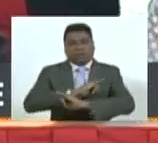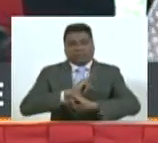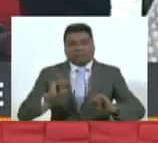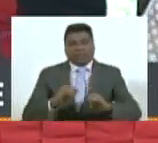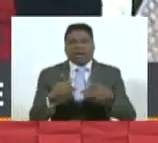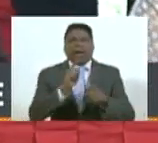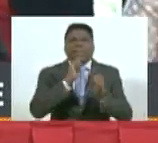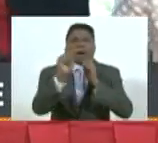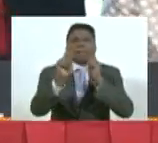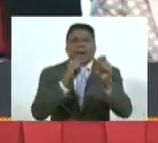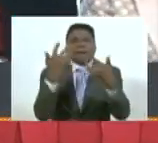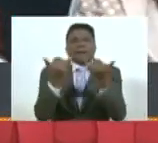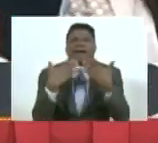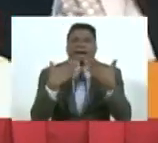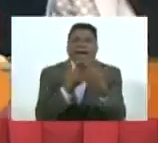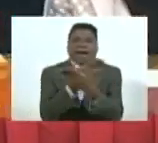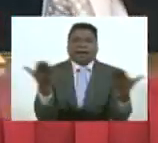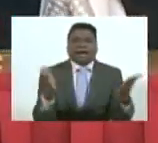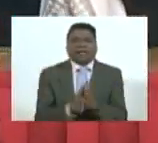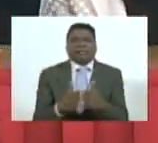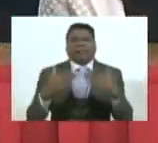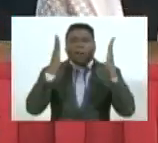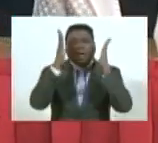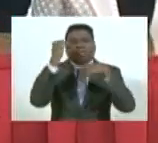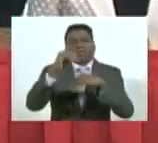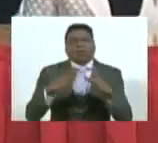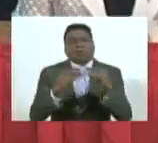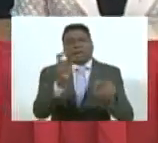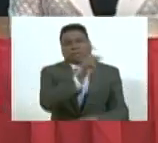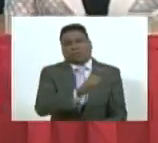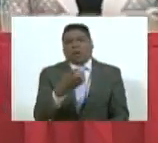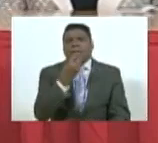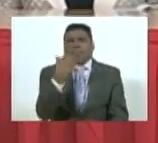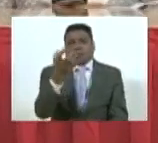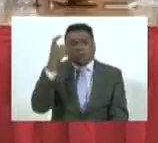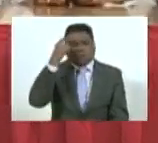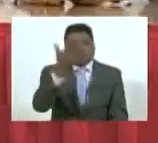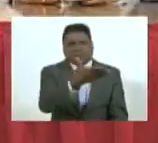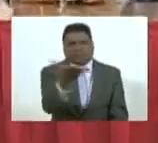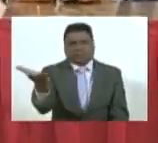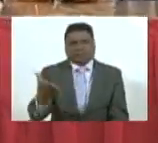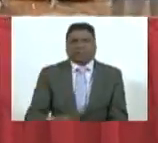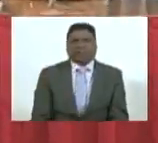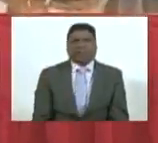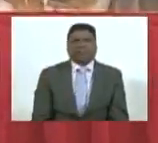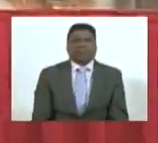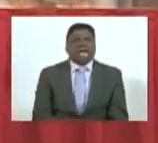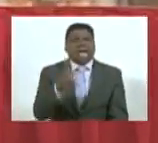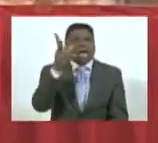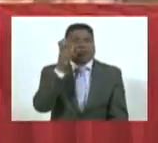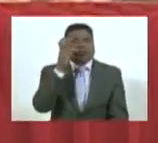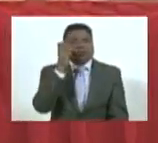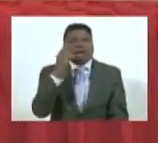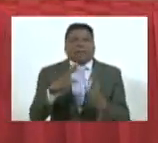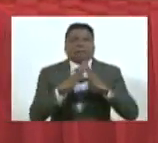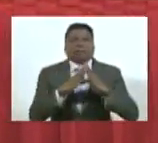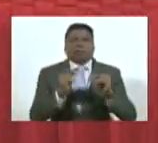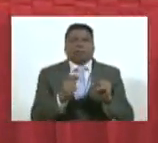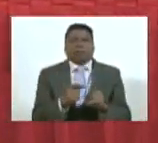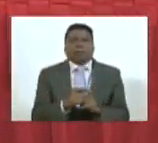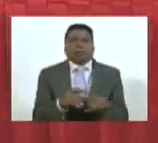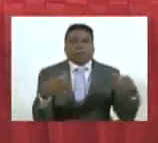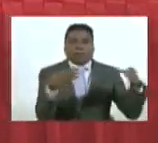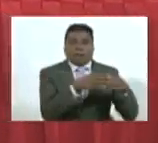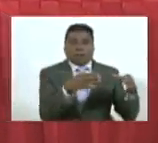de prensa. Muchísimas gracias por su atención y para todos, muy buenos días. Escuchamos ustedes entonces un balance de lo que han sido estas